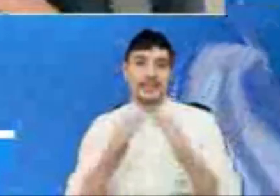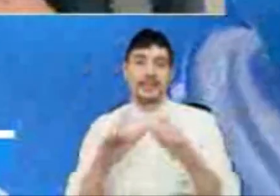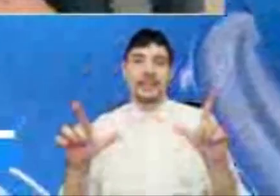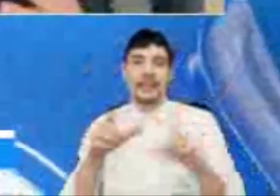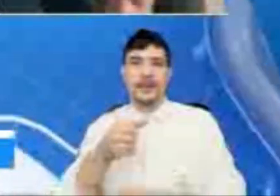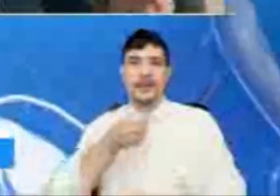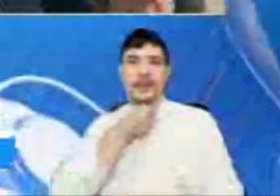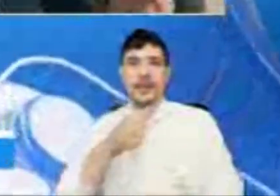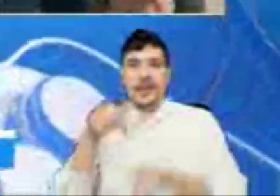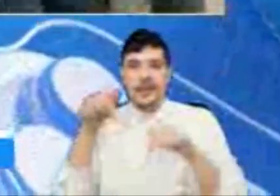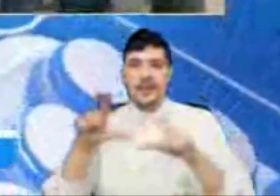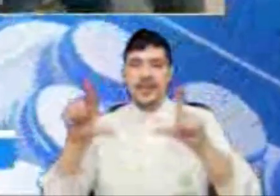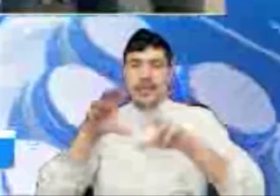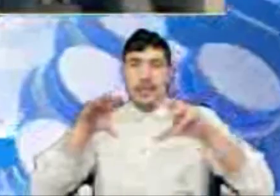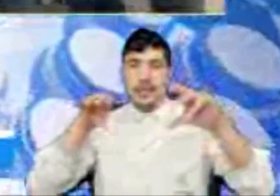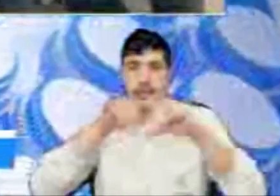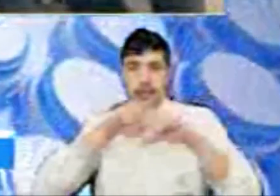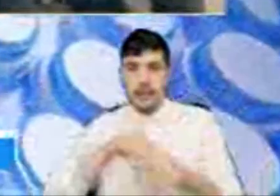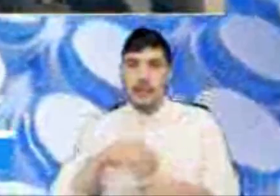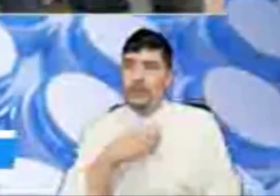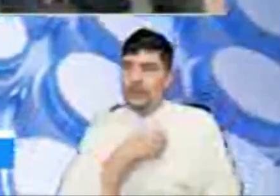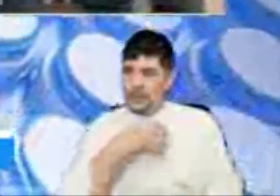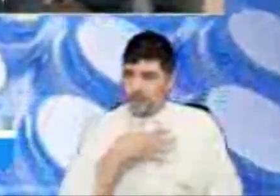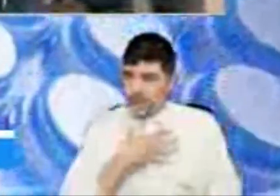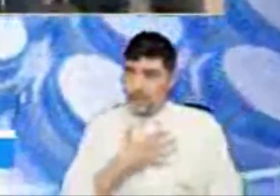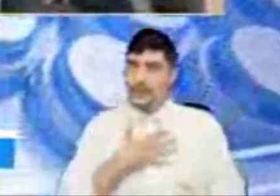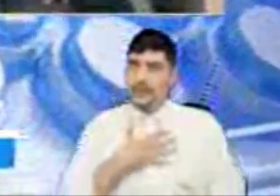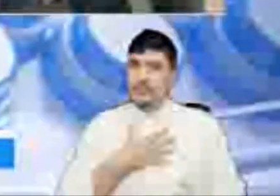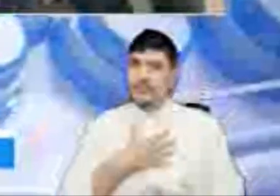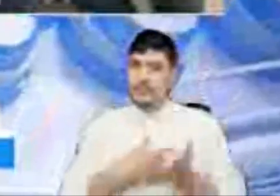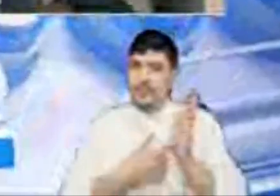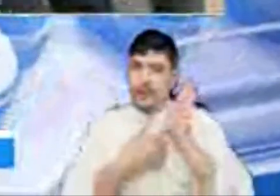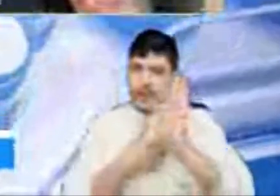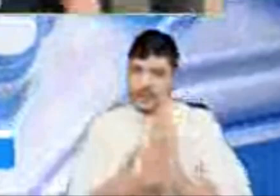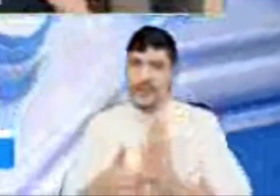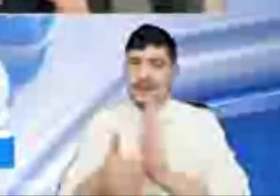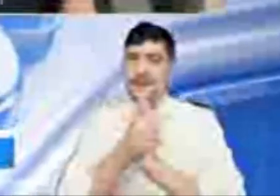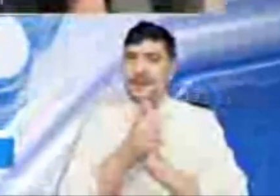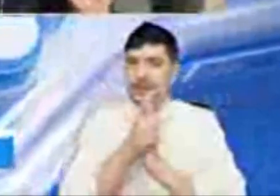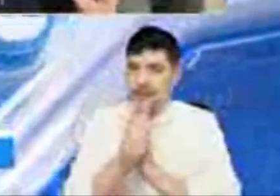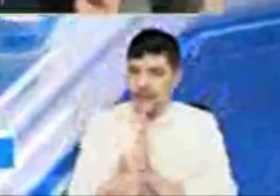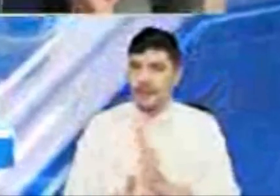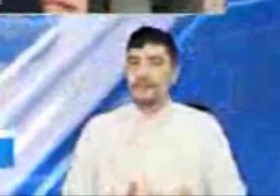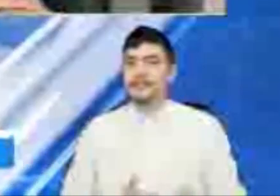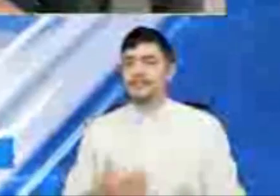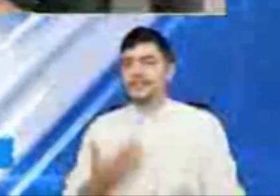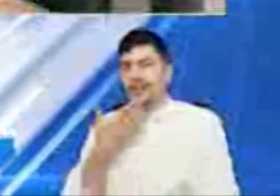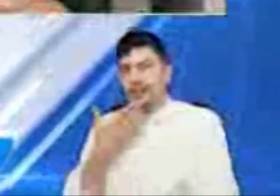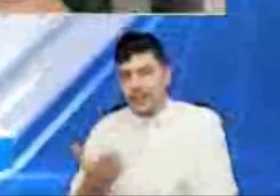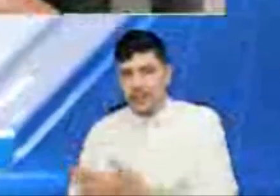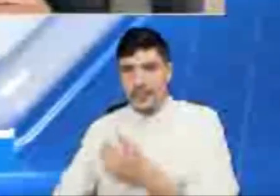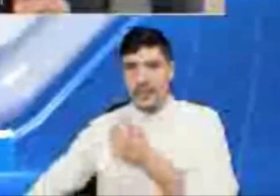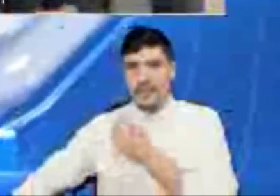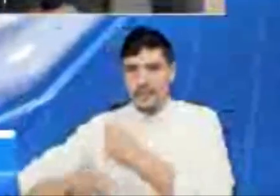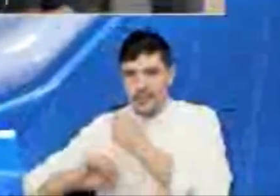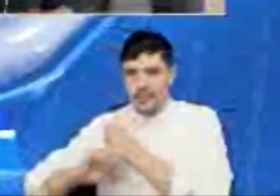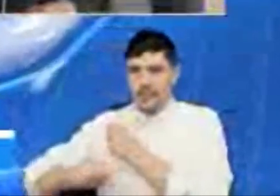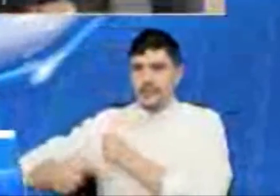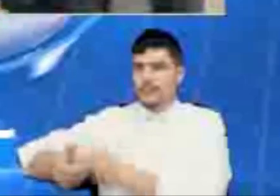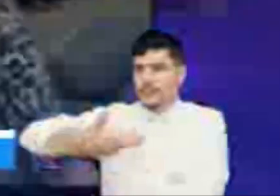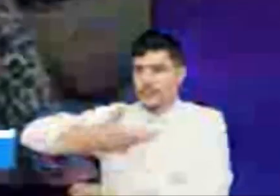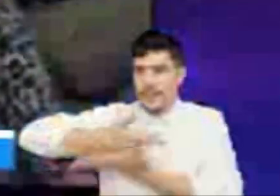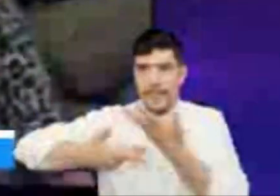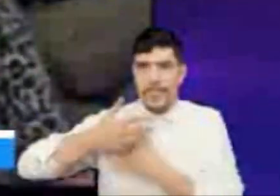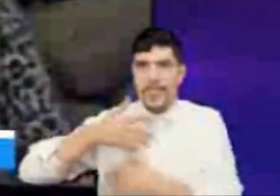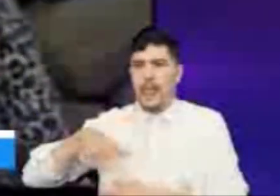dio la oportunidad de mostrar mi talento. Afortunadamente, conté con la gran ventaja de compartir set con Paolita, que